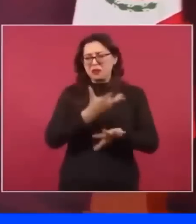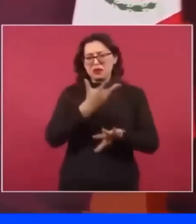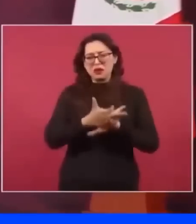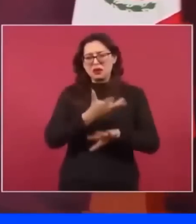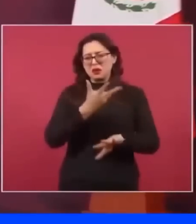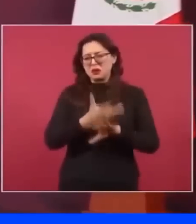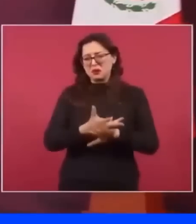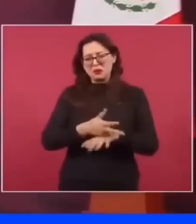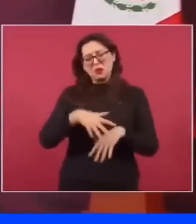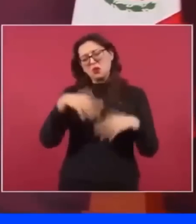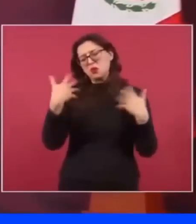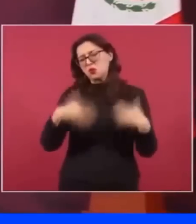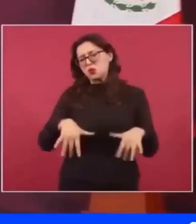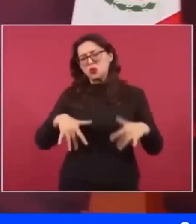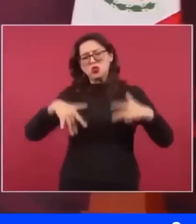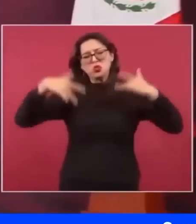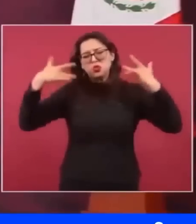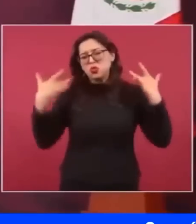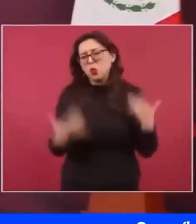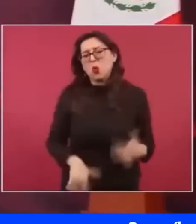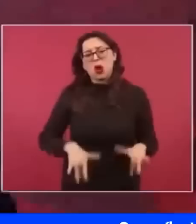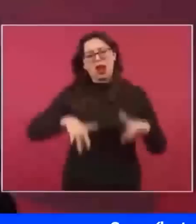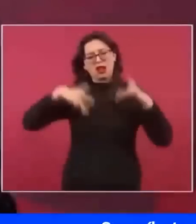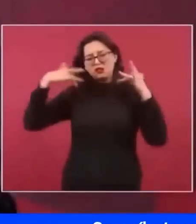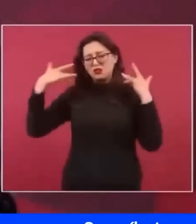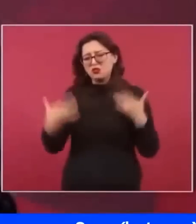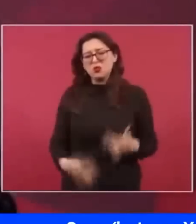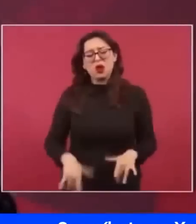de una pandemia de dolor.